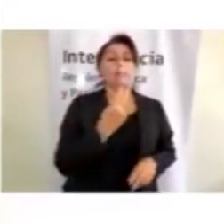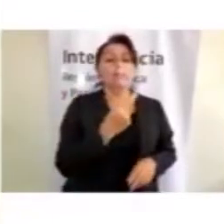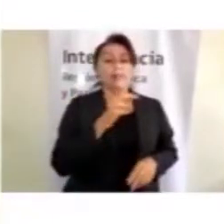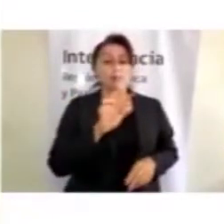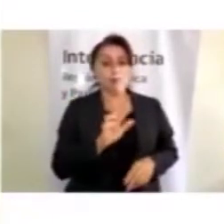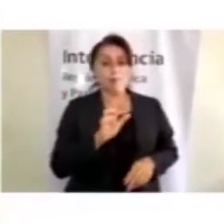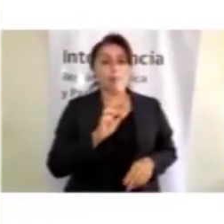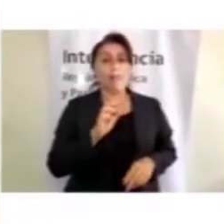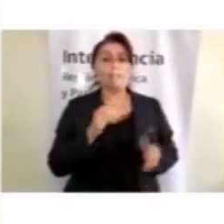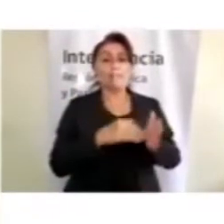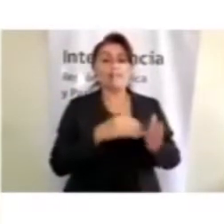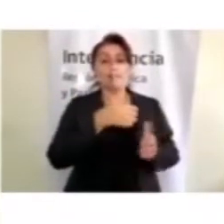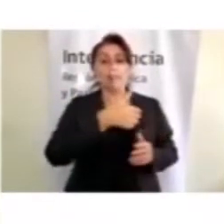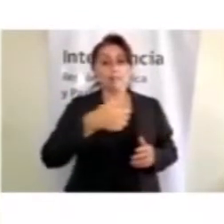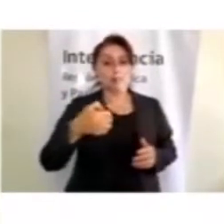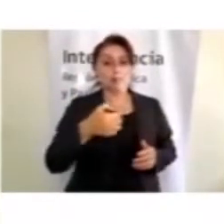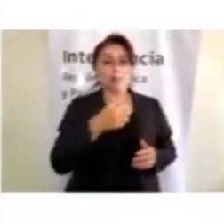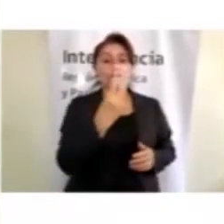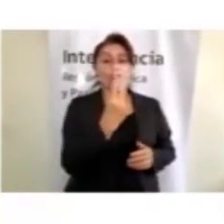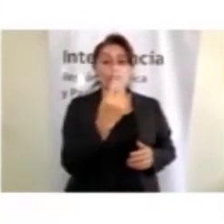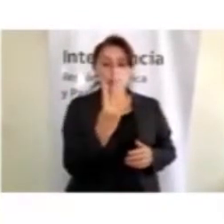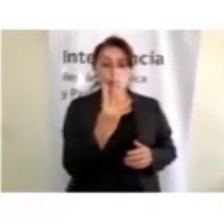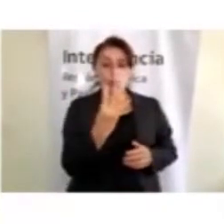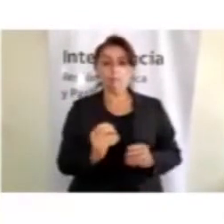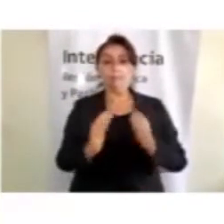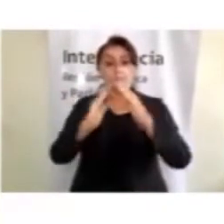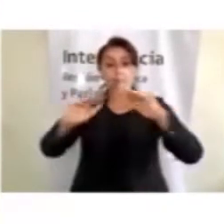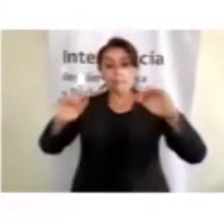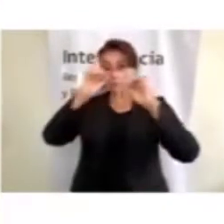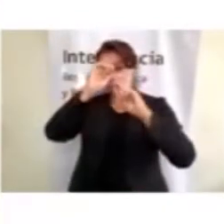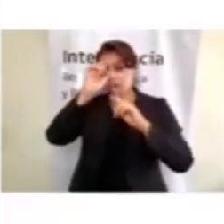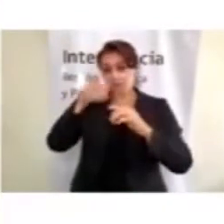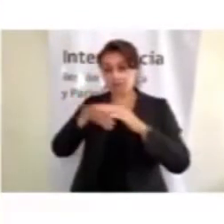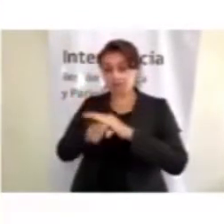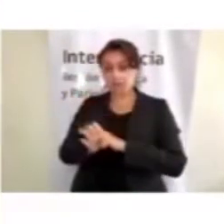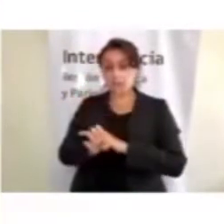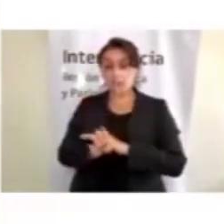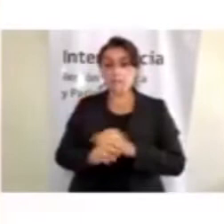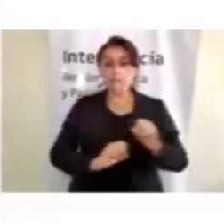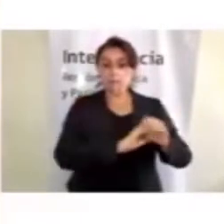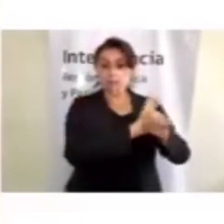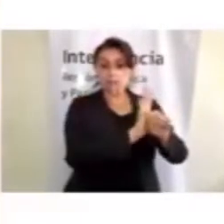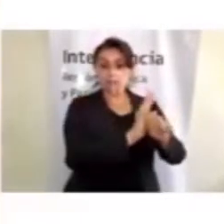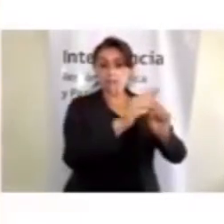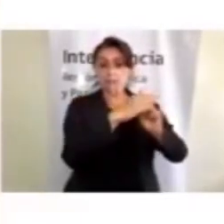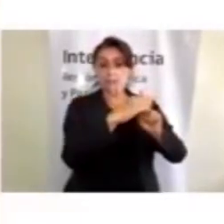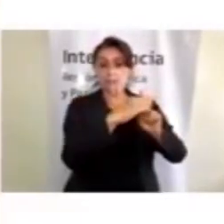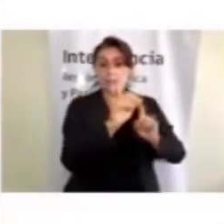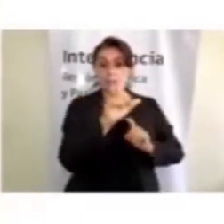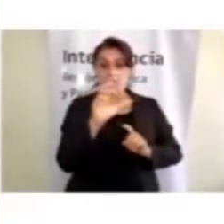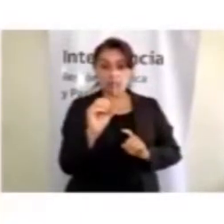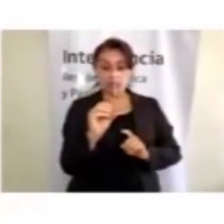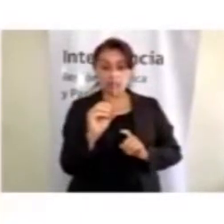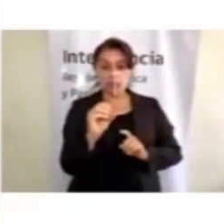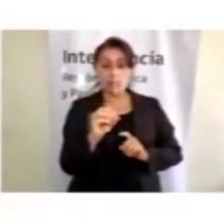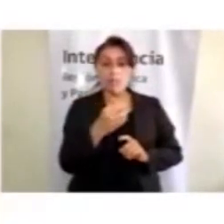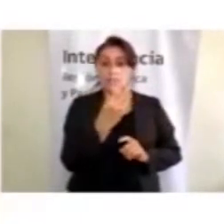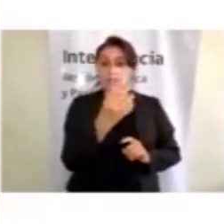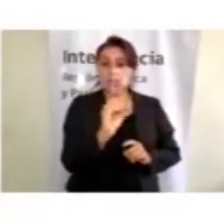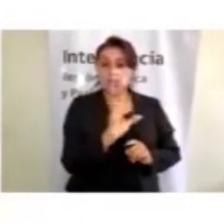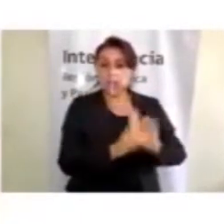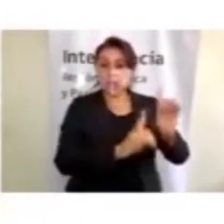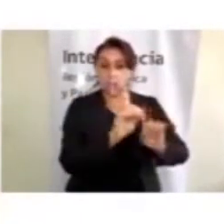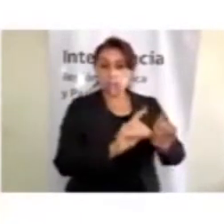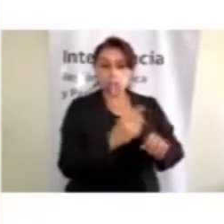29.674. Hospitalizados en el Hospital Regional, pacientes positivos COVID, hoy día tenemos 70 y 30 que